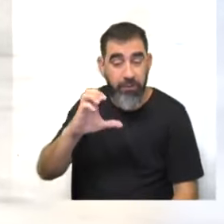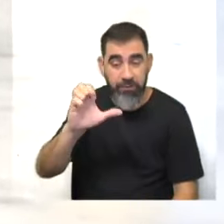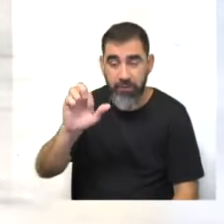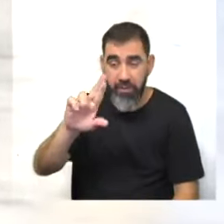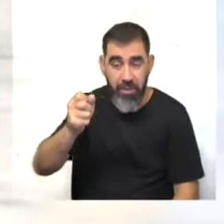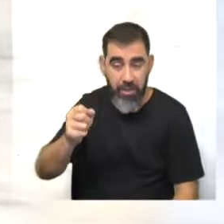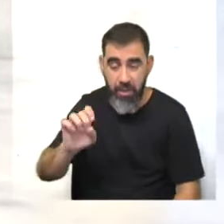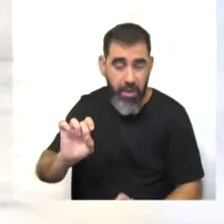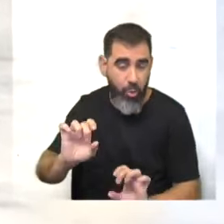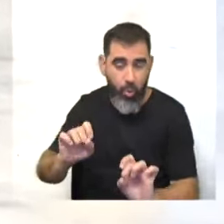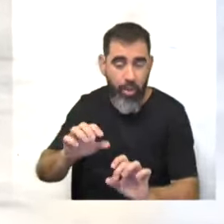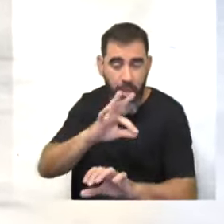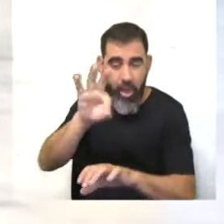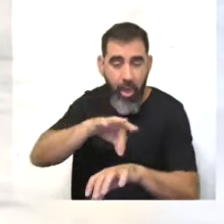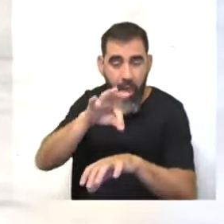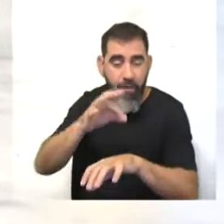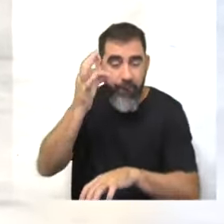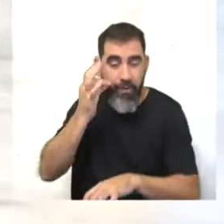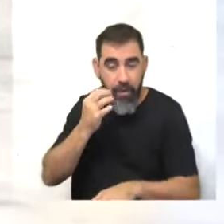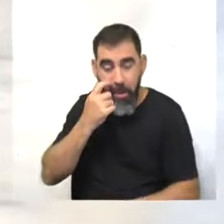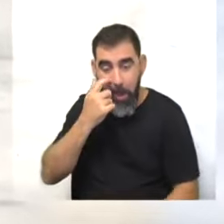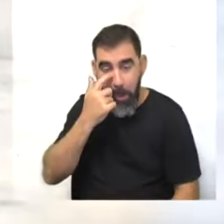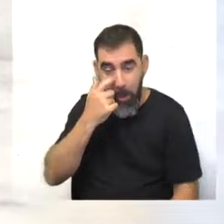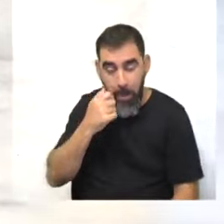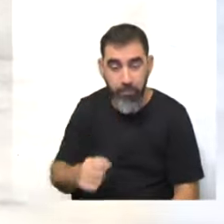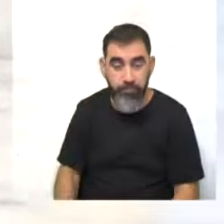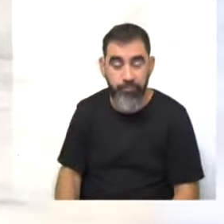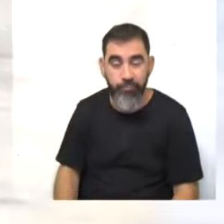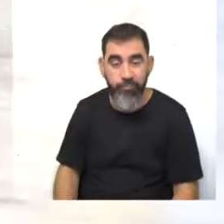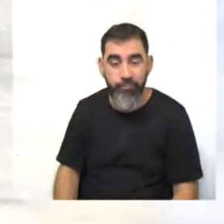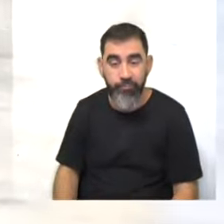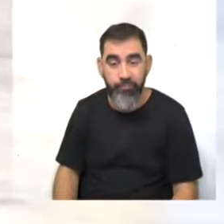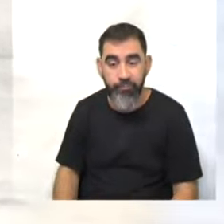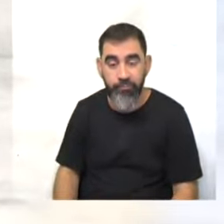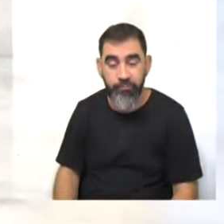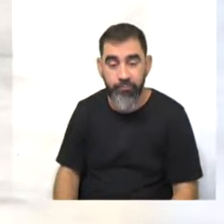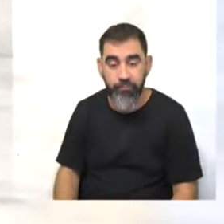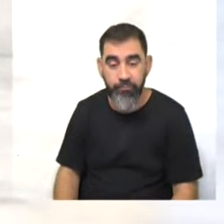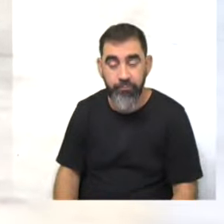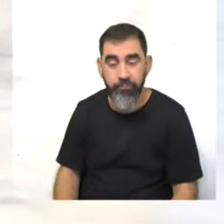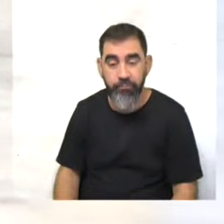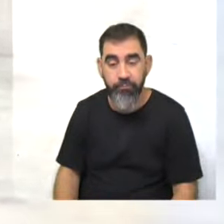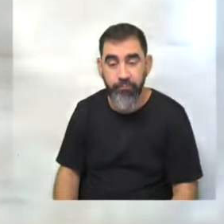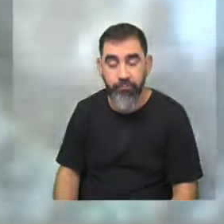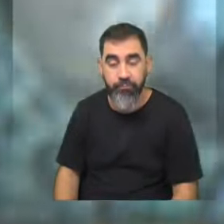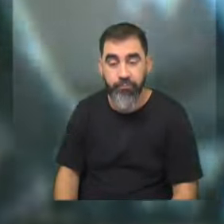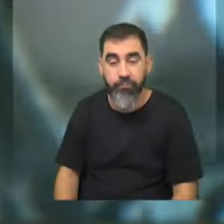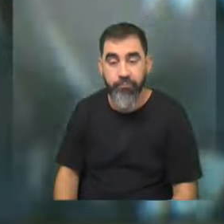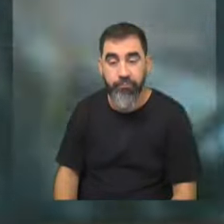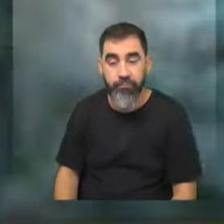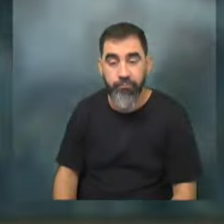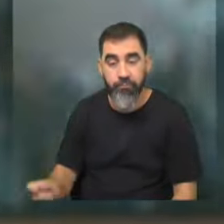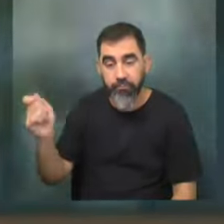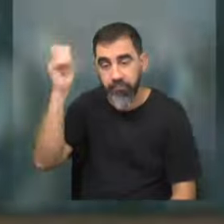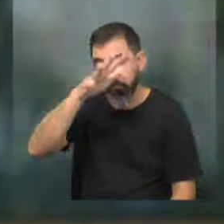los apicultores la tienen, accedemos a ella. Y bueno, entonces lo que hacemos es ir al campo,